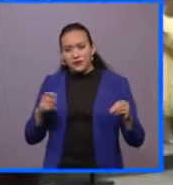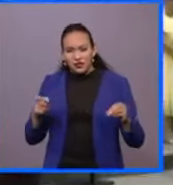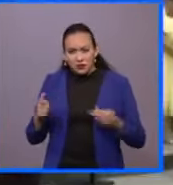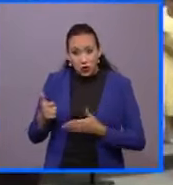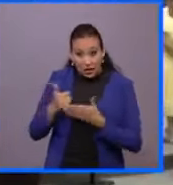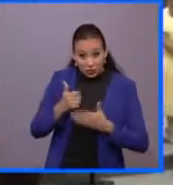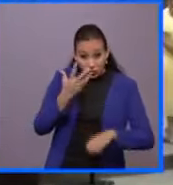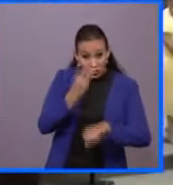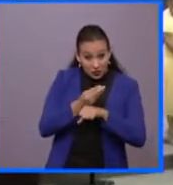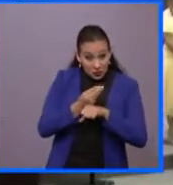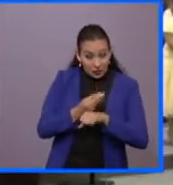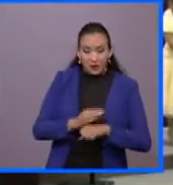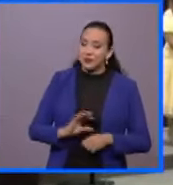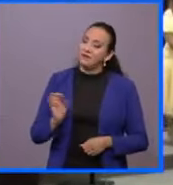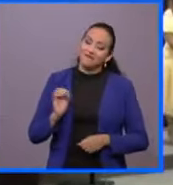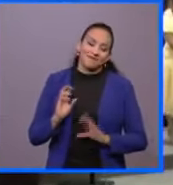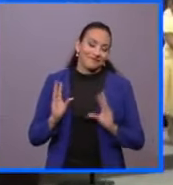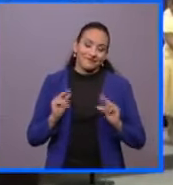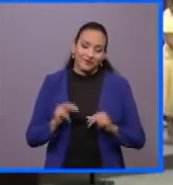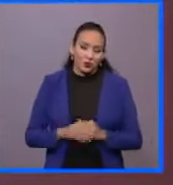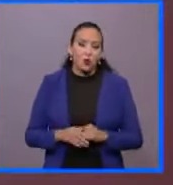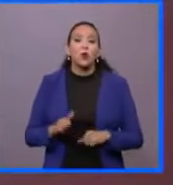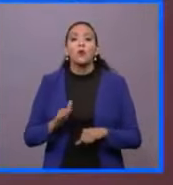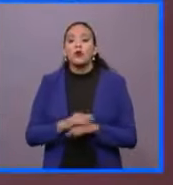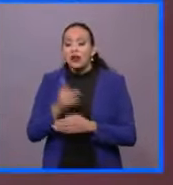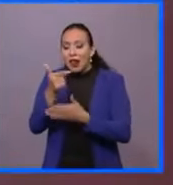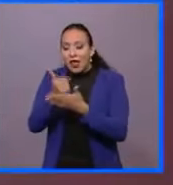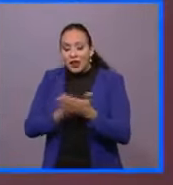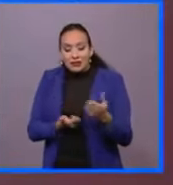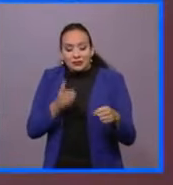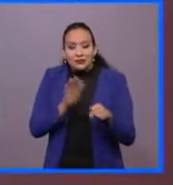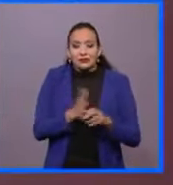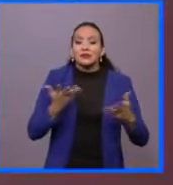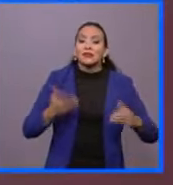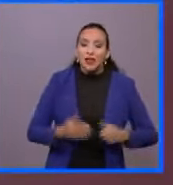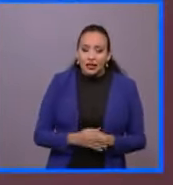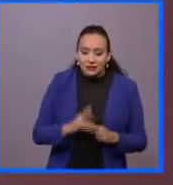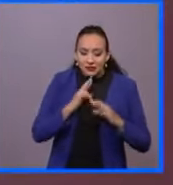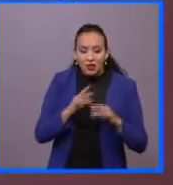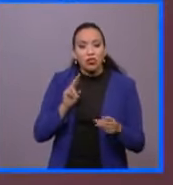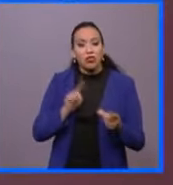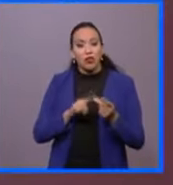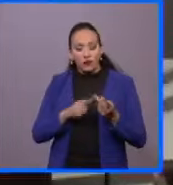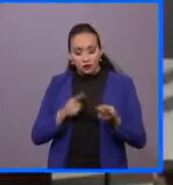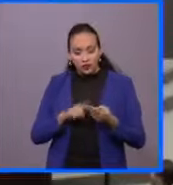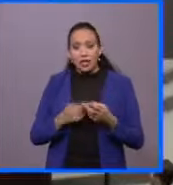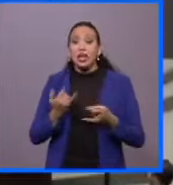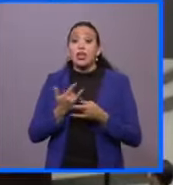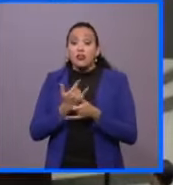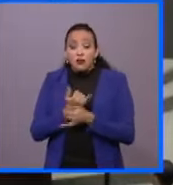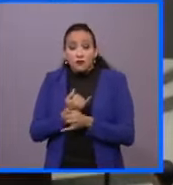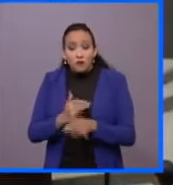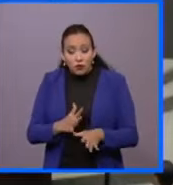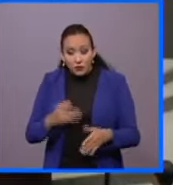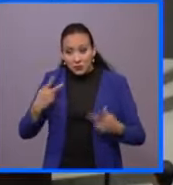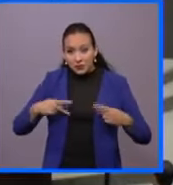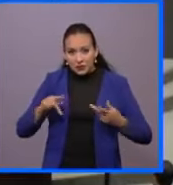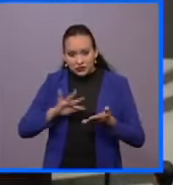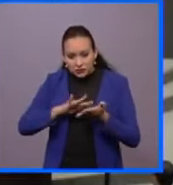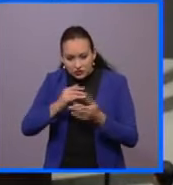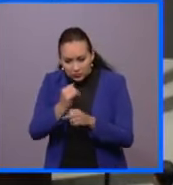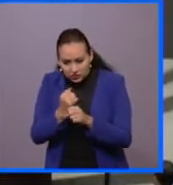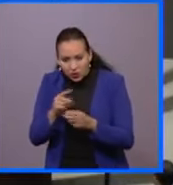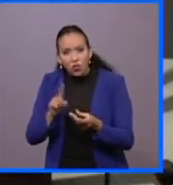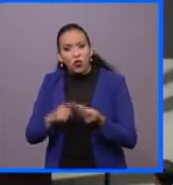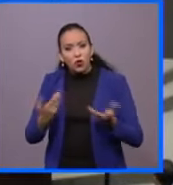a la magnitud de la crisis, ya que elimina el reporte administrativo, omite medidas para enfrentar el rezago forense y pone en riesgo